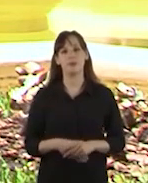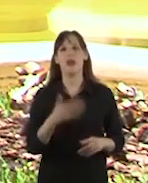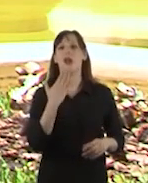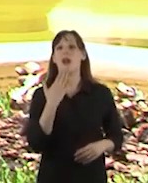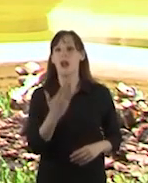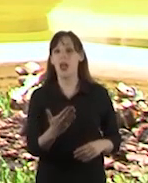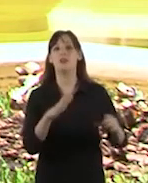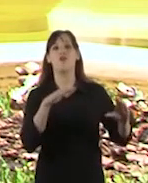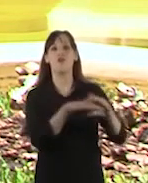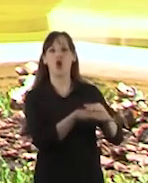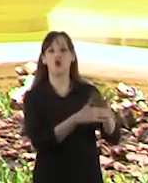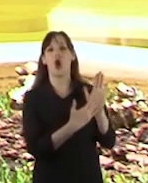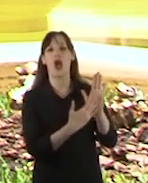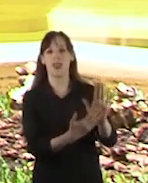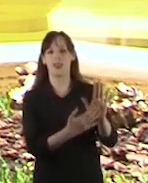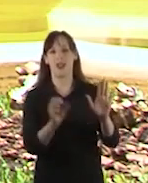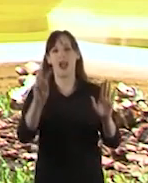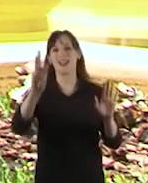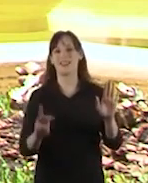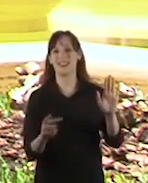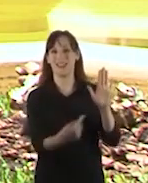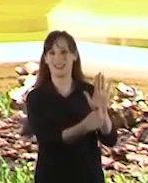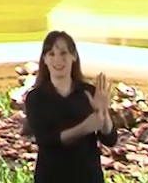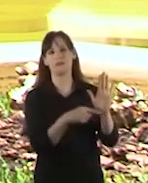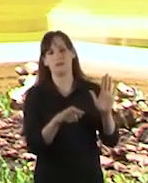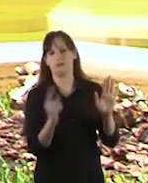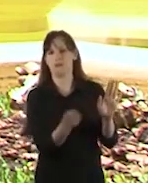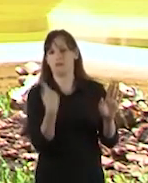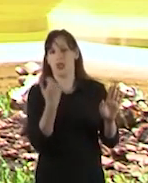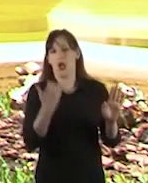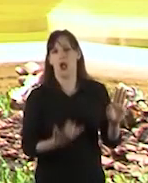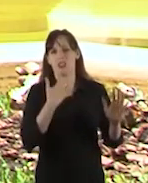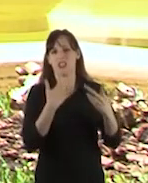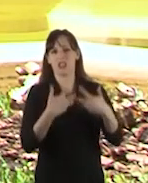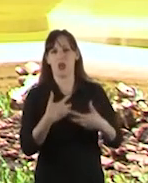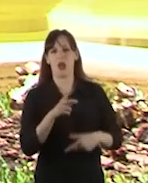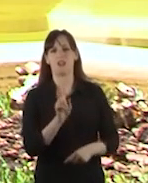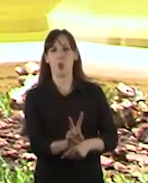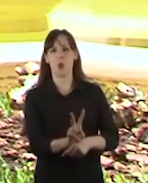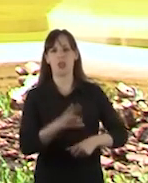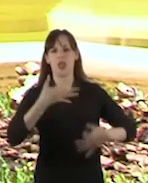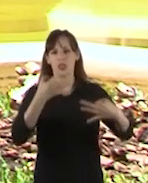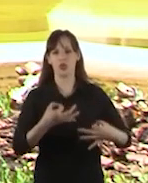de Sustentabilidad del ANSES, tenemos un sistema de seguridad social sólido y confiable. Durante nuestra